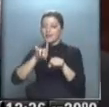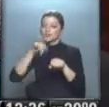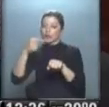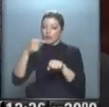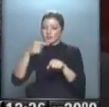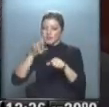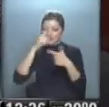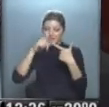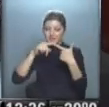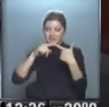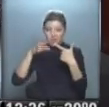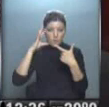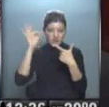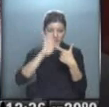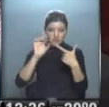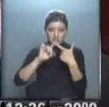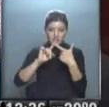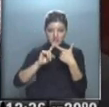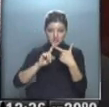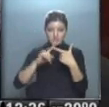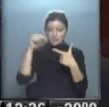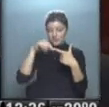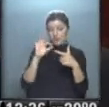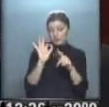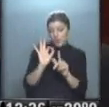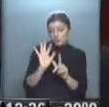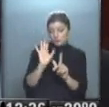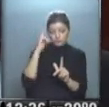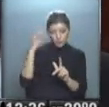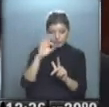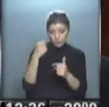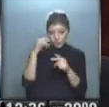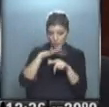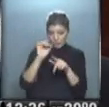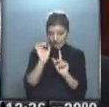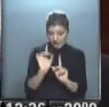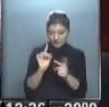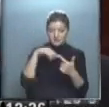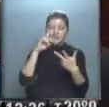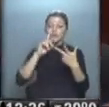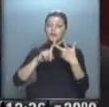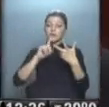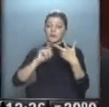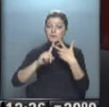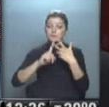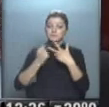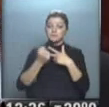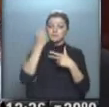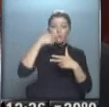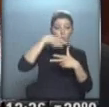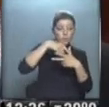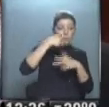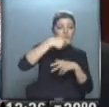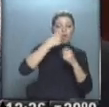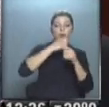a tener una señal de producción propia local, por lo tanto tiene su voz local, el otro actor tiene una voz, uno se sustenta con la